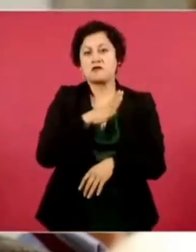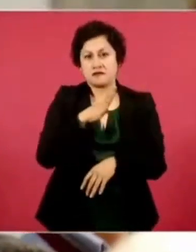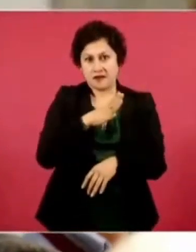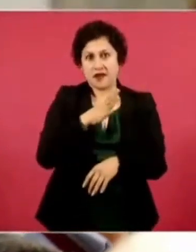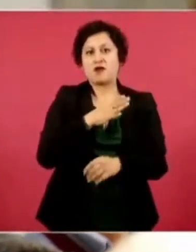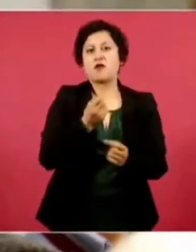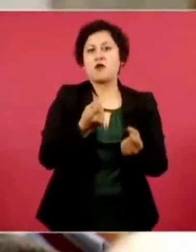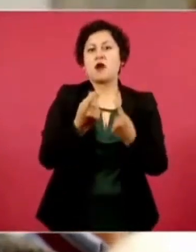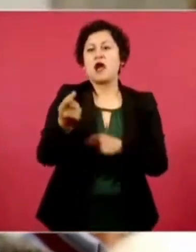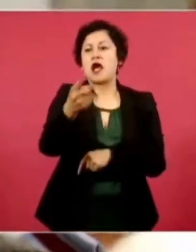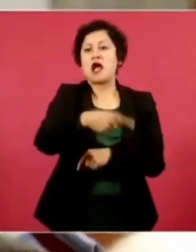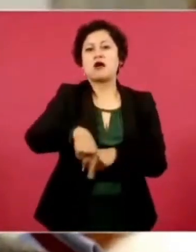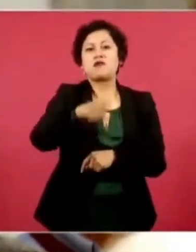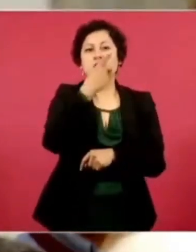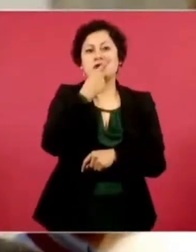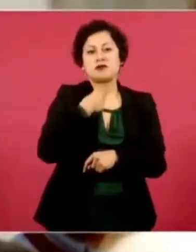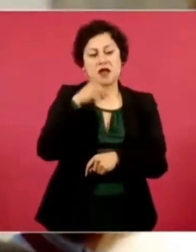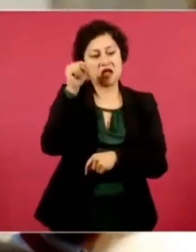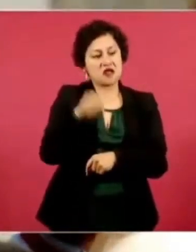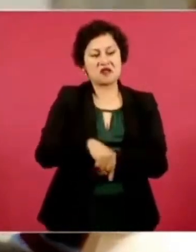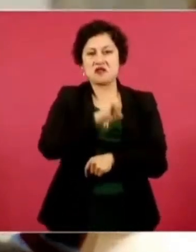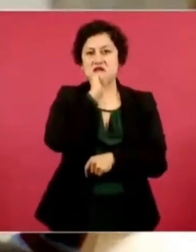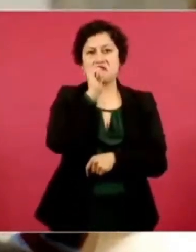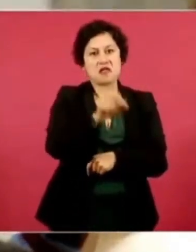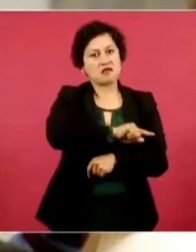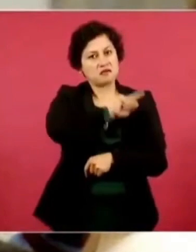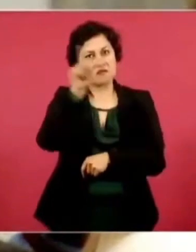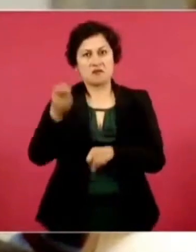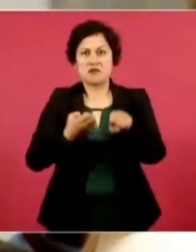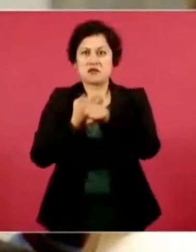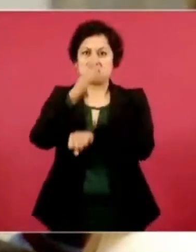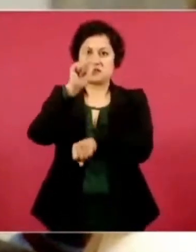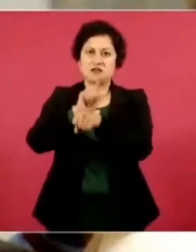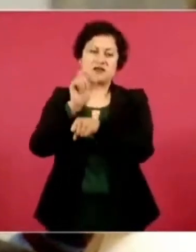hacer nada y te vas a la Fiscalía de Jalisco.